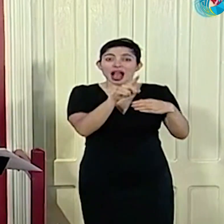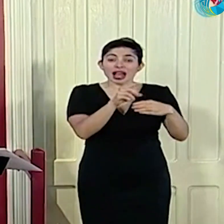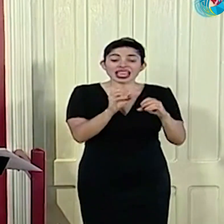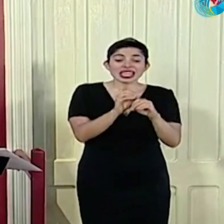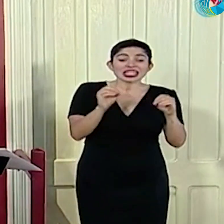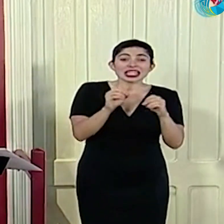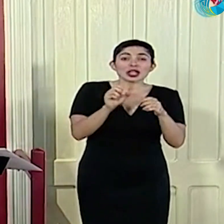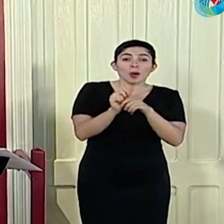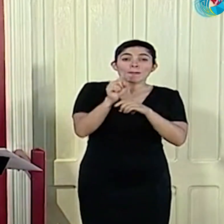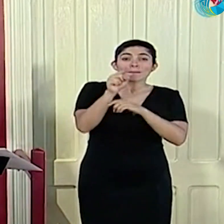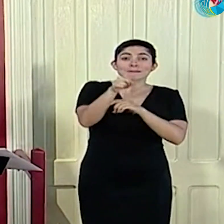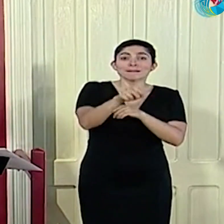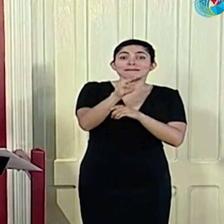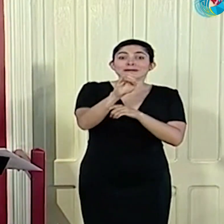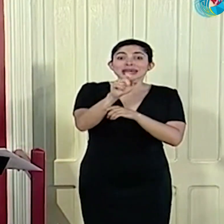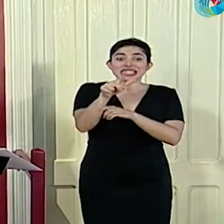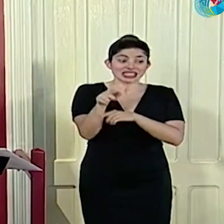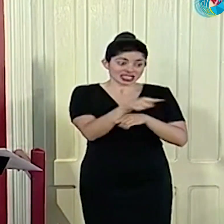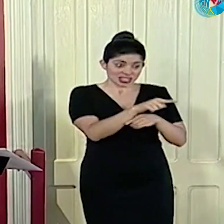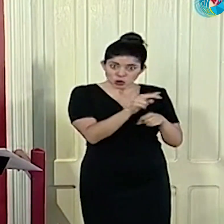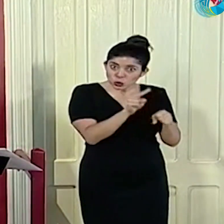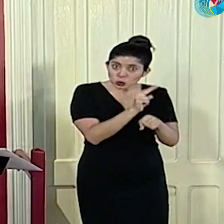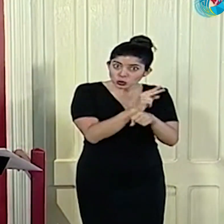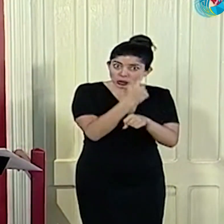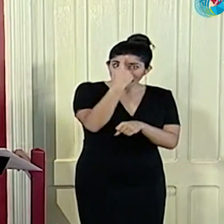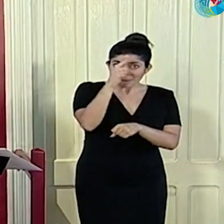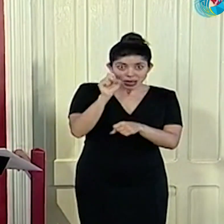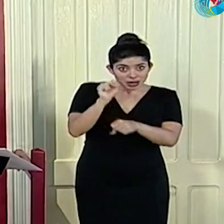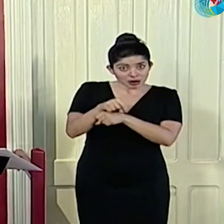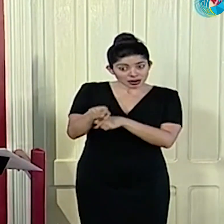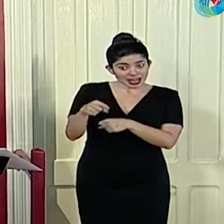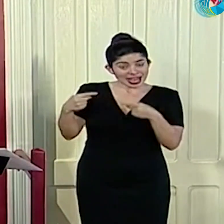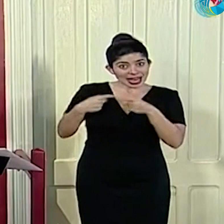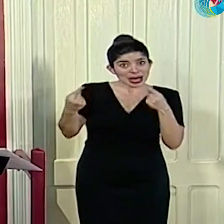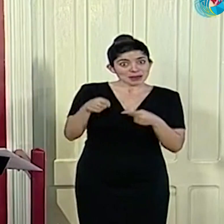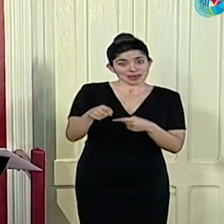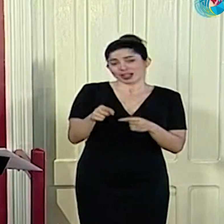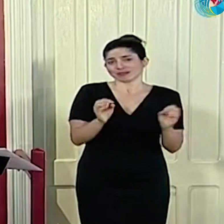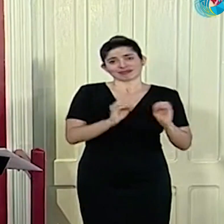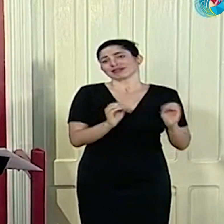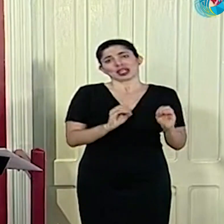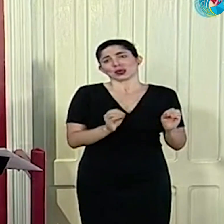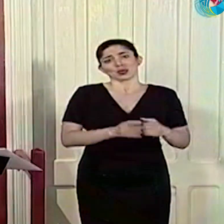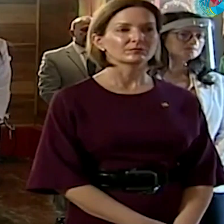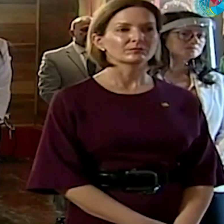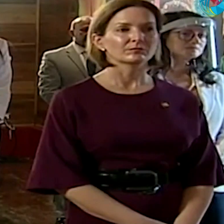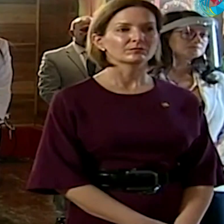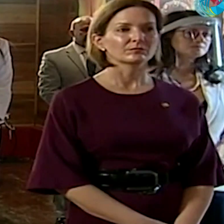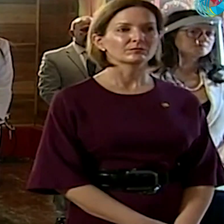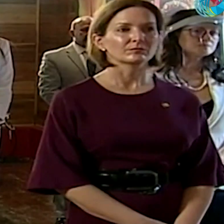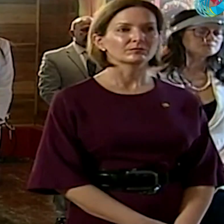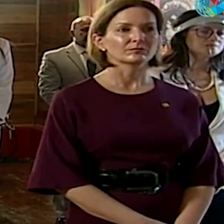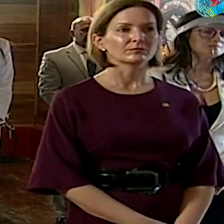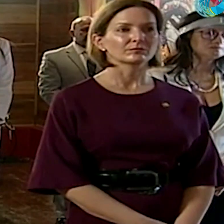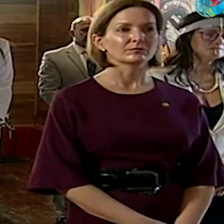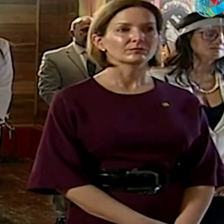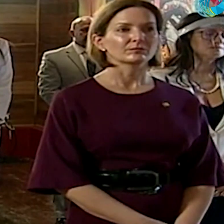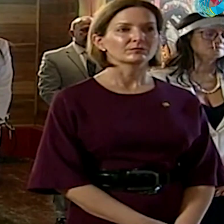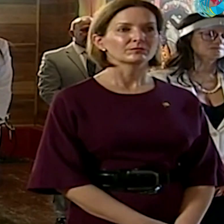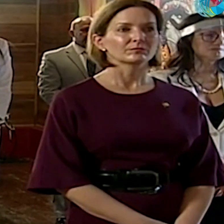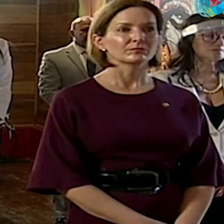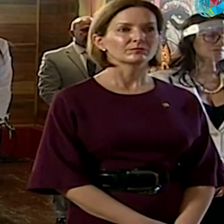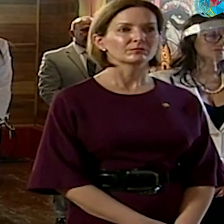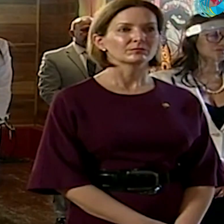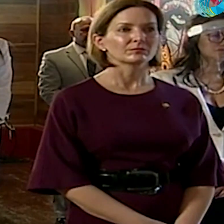solo misil que haya sido útil para vencer a este enemigo común. Nuestros soldados en esta emergencia